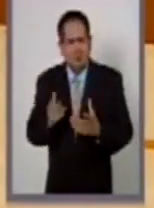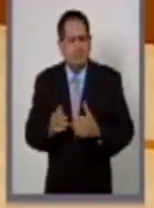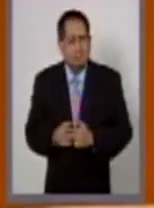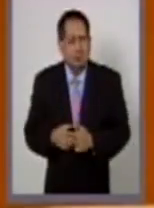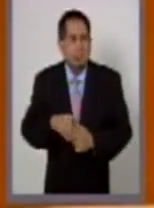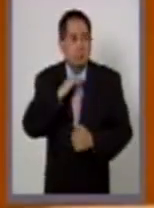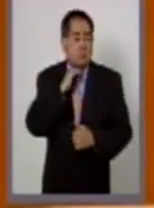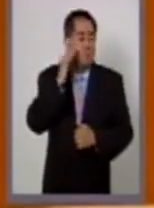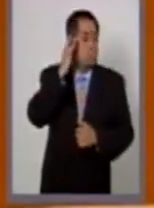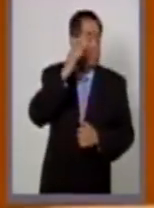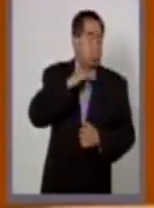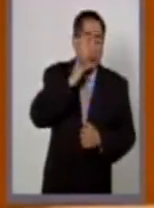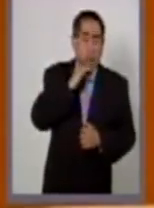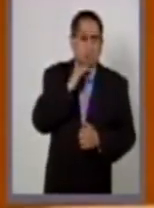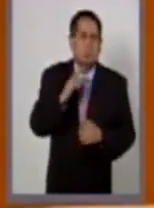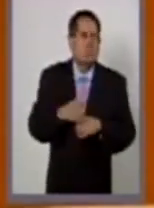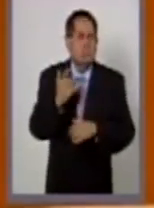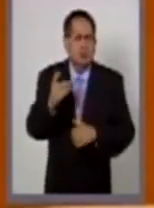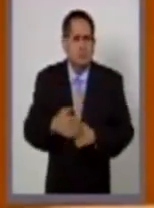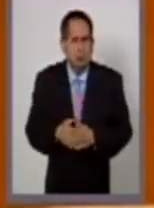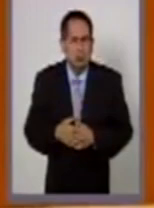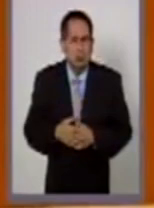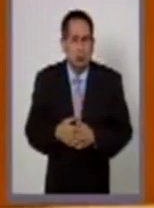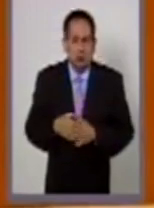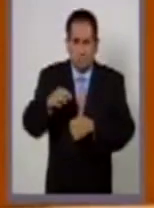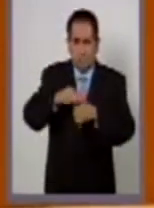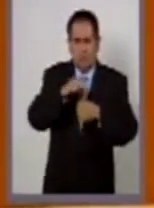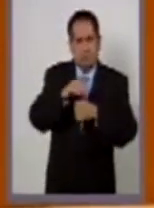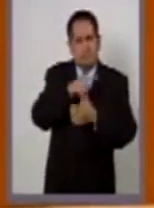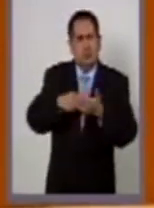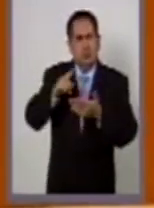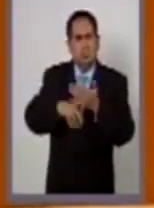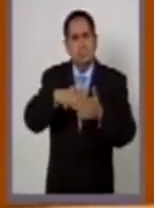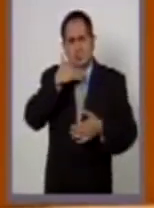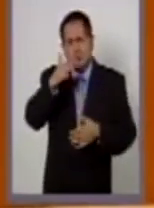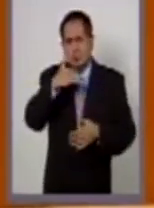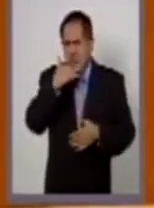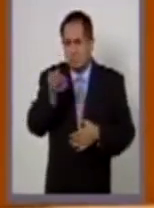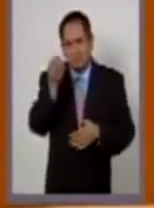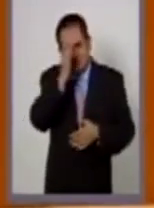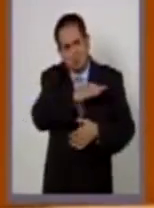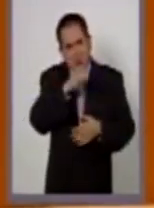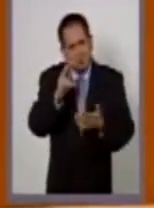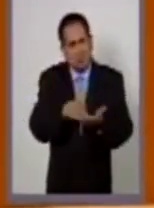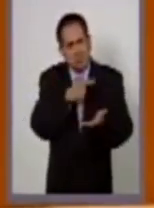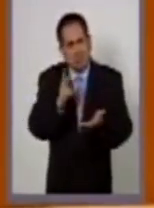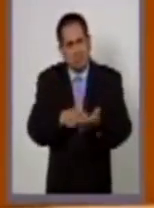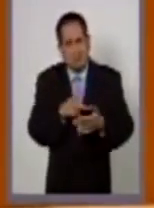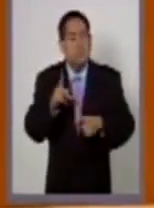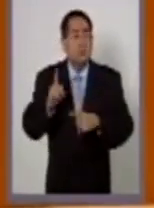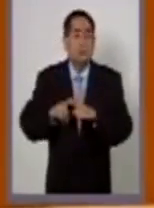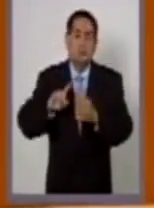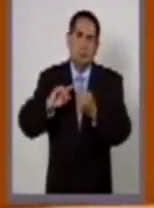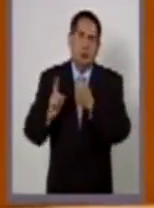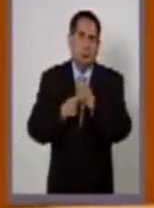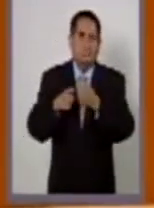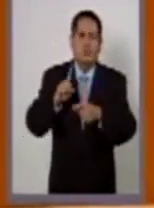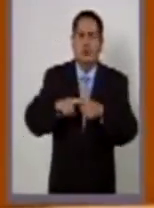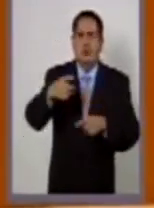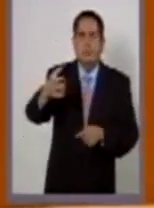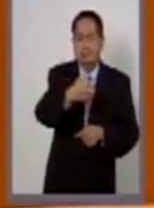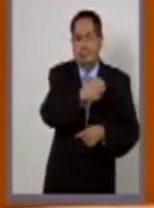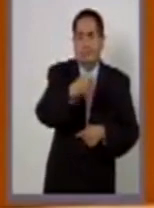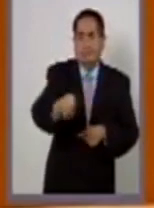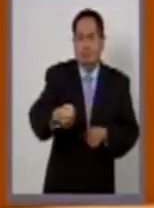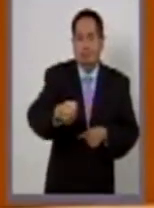¿Por qué esas elecciones fraudulentas una tras otra? Porque son elegidos por los que